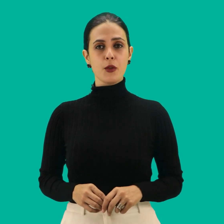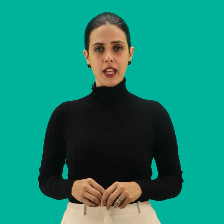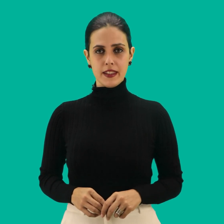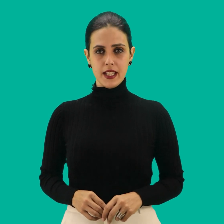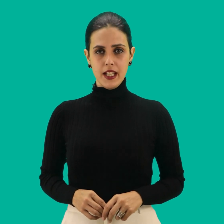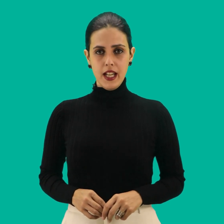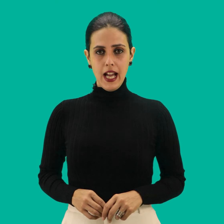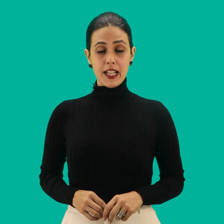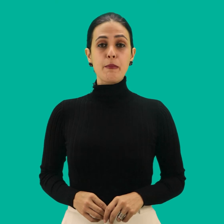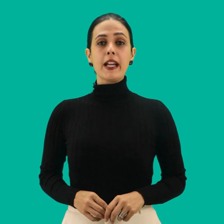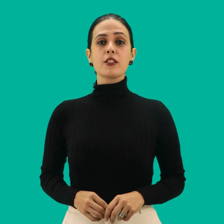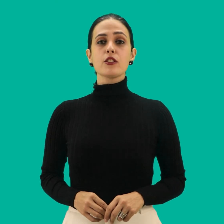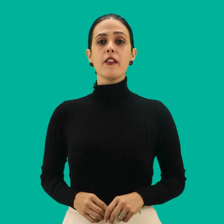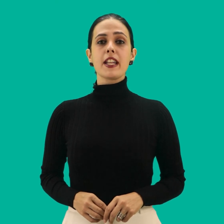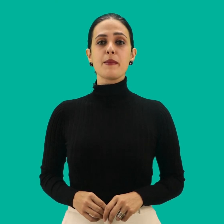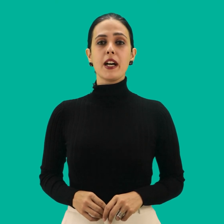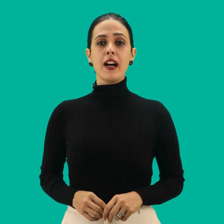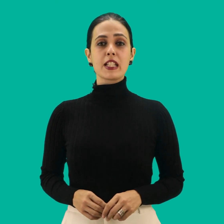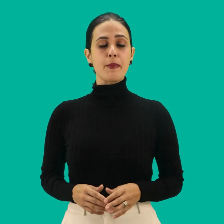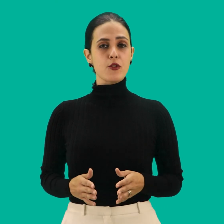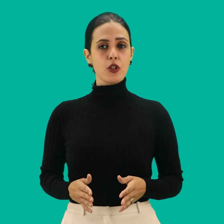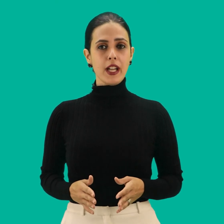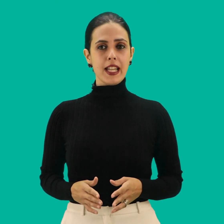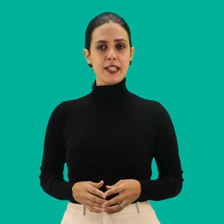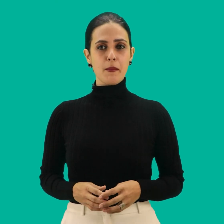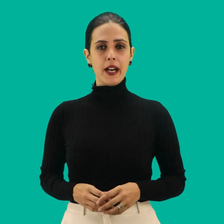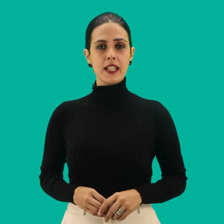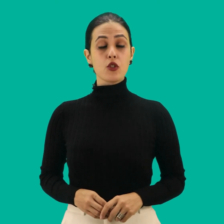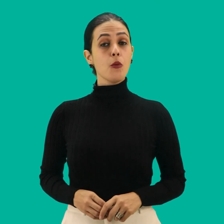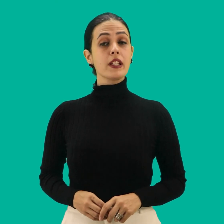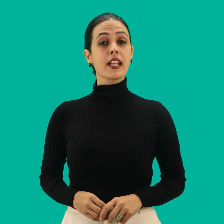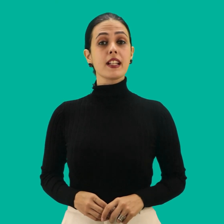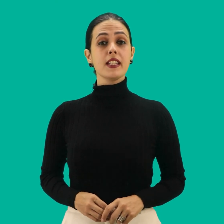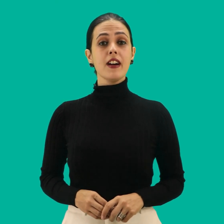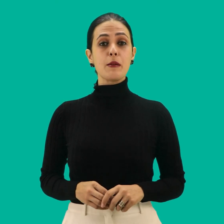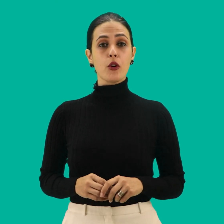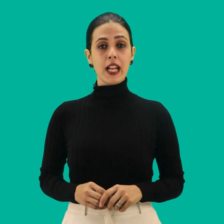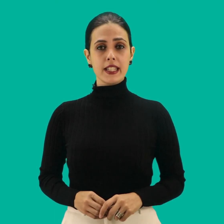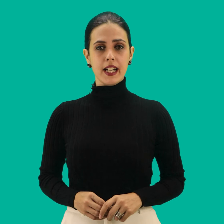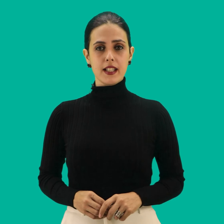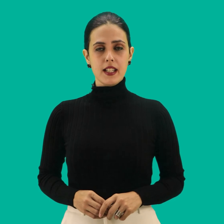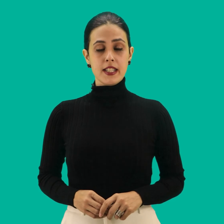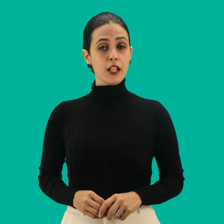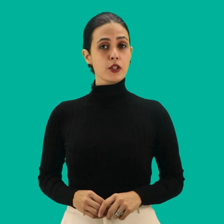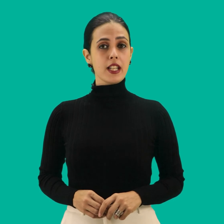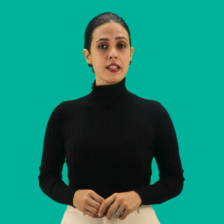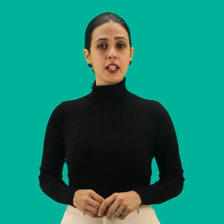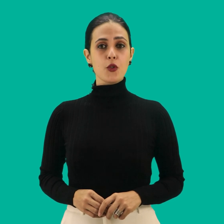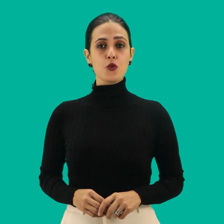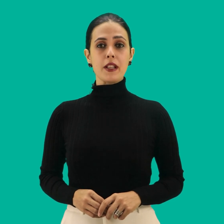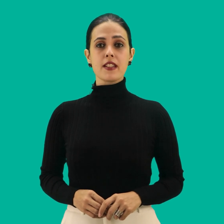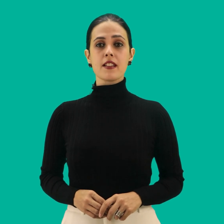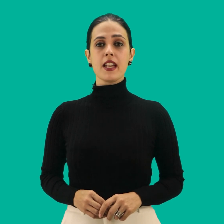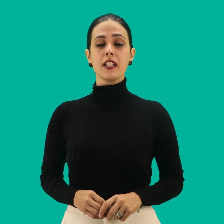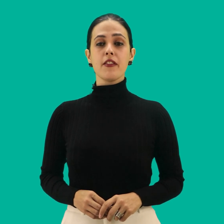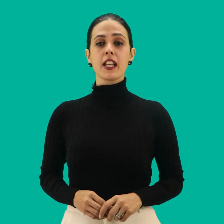esa ciudad. Al respecto, Tavares Mirabal expresó que Alianza País, como alternativa democrática, sigue fortaleciendo